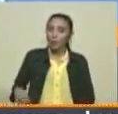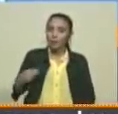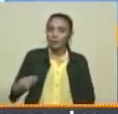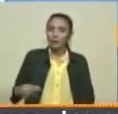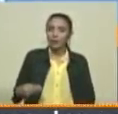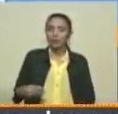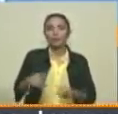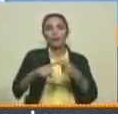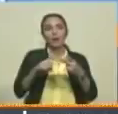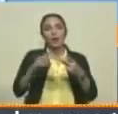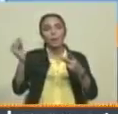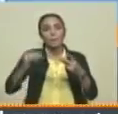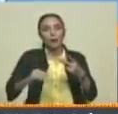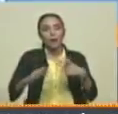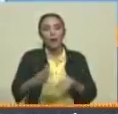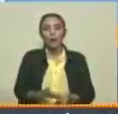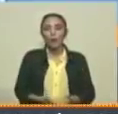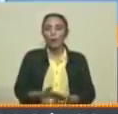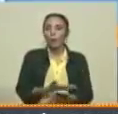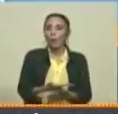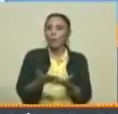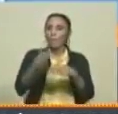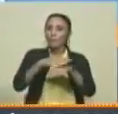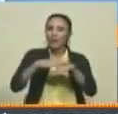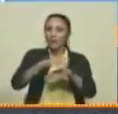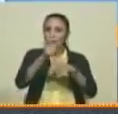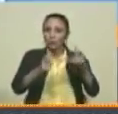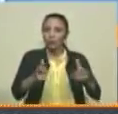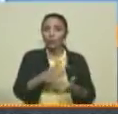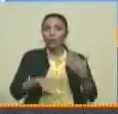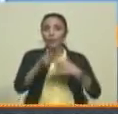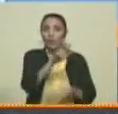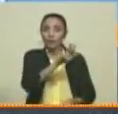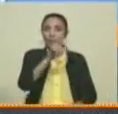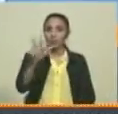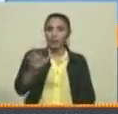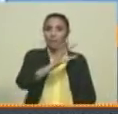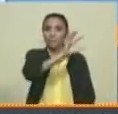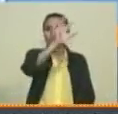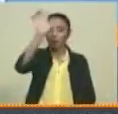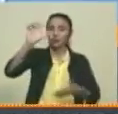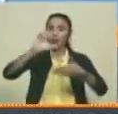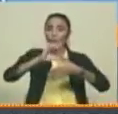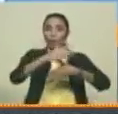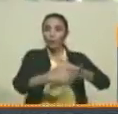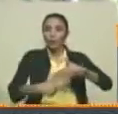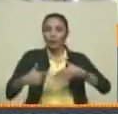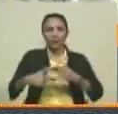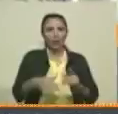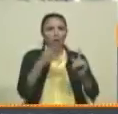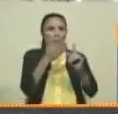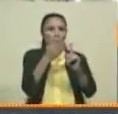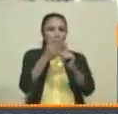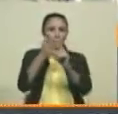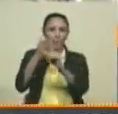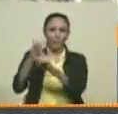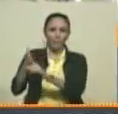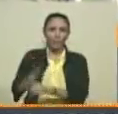primeros ministros de los 33 países de América Latina y el Caribe.